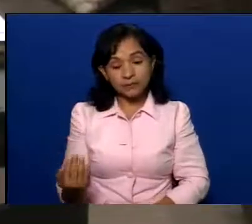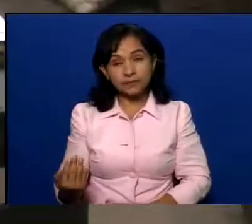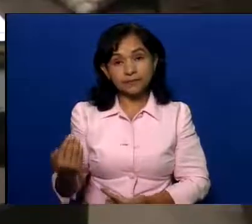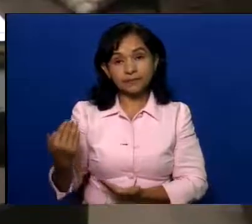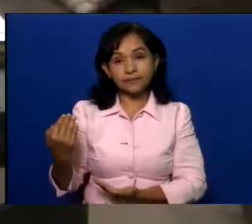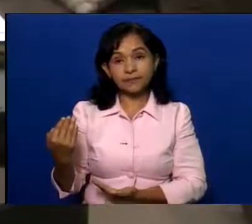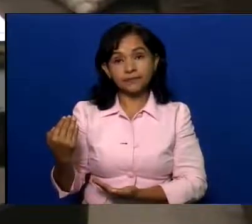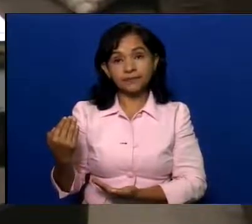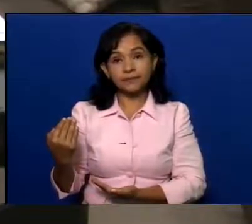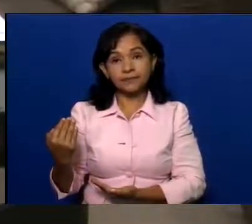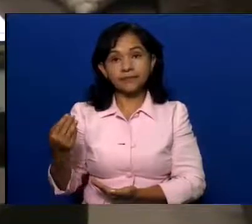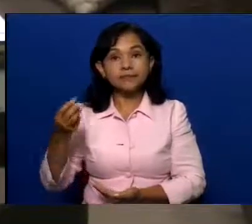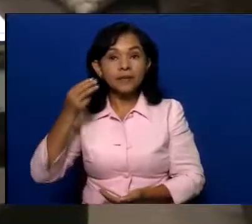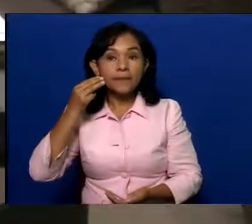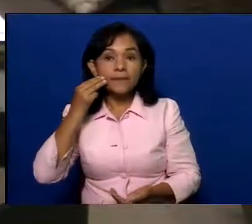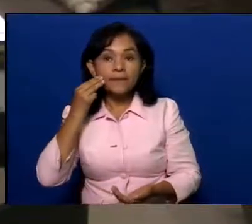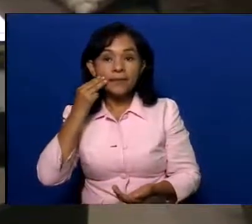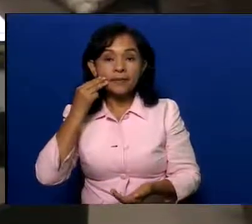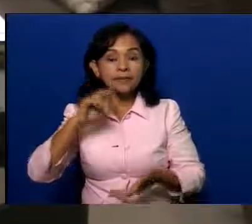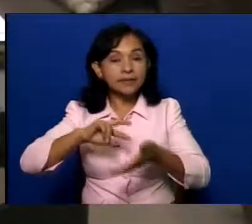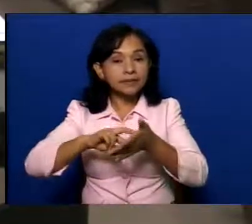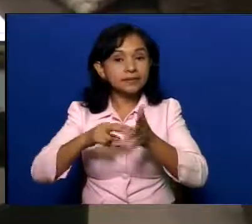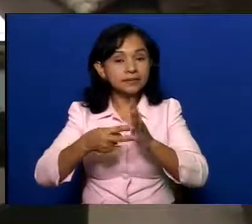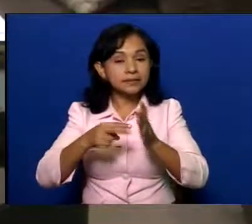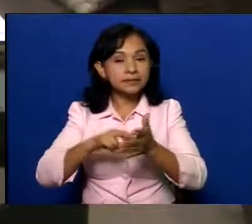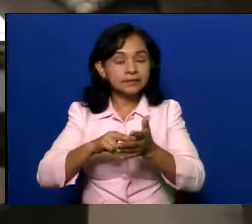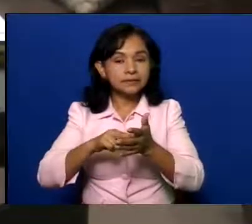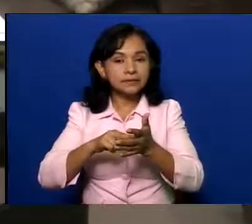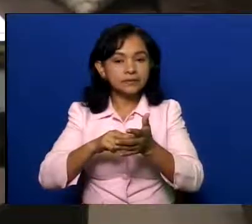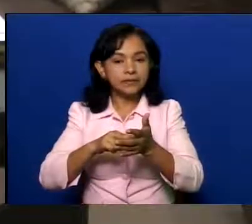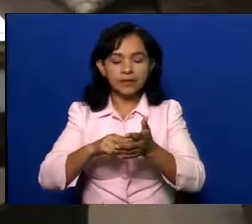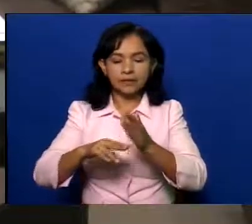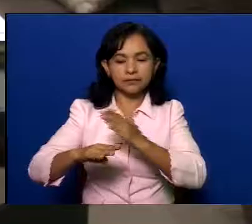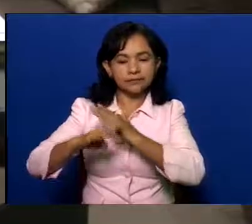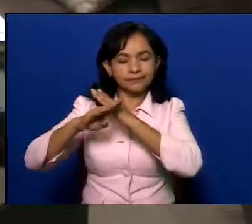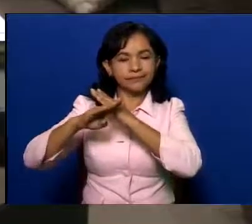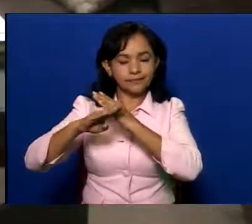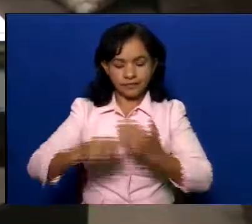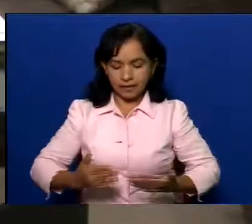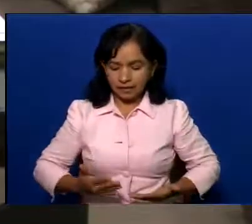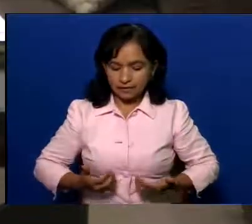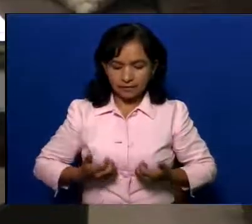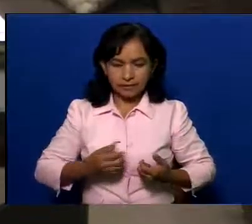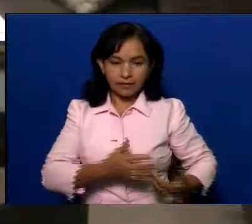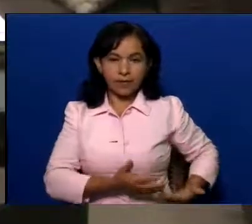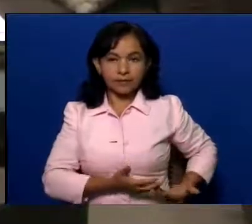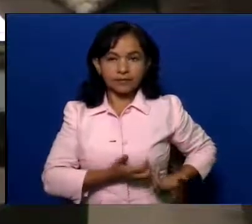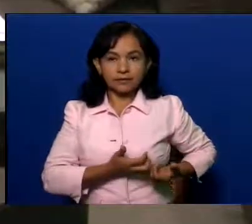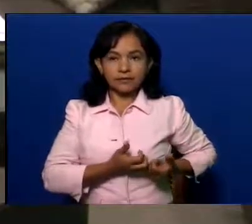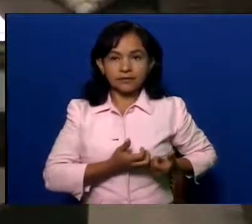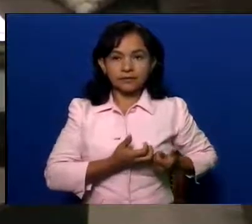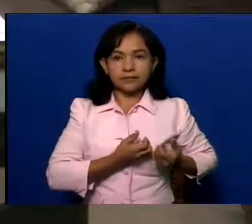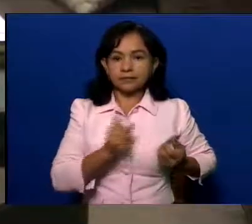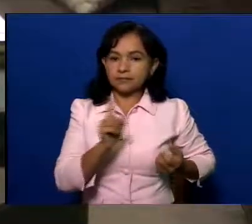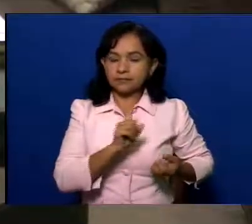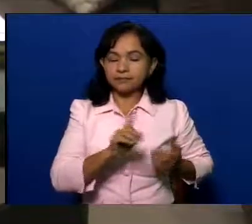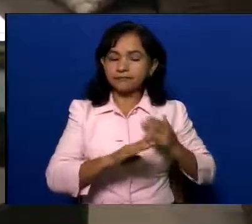su lactancia materna, es que reduce el número de casos de cáncer de mama, por ejemplo. Entonces,